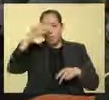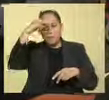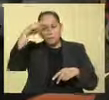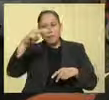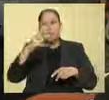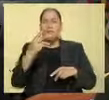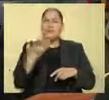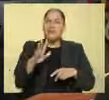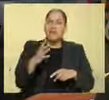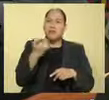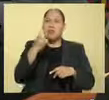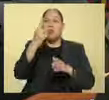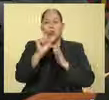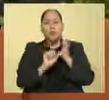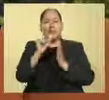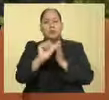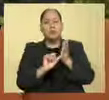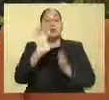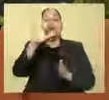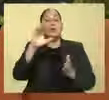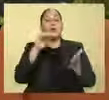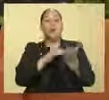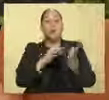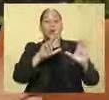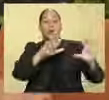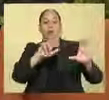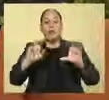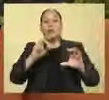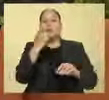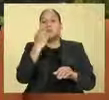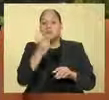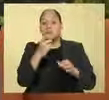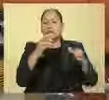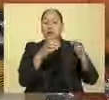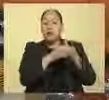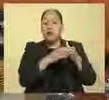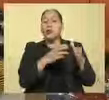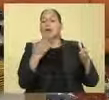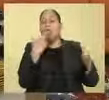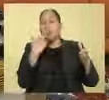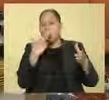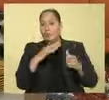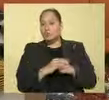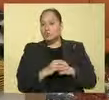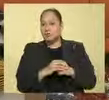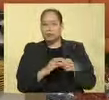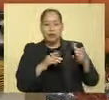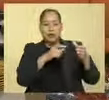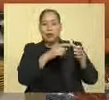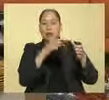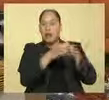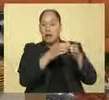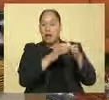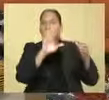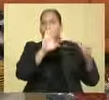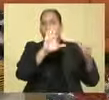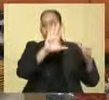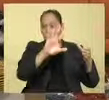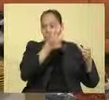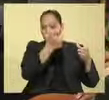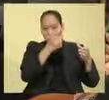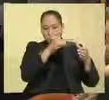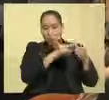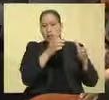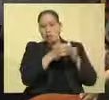se gasta al mes 5,800 pesos Y la cajetilla ya cuesta 45 pesos, hablamos